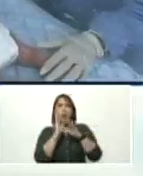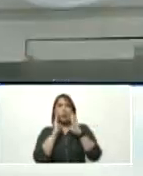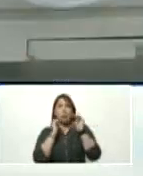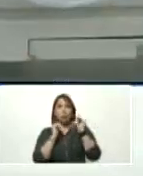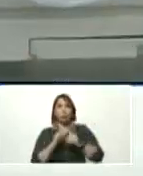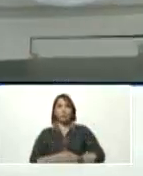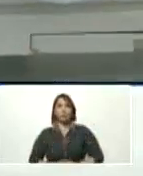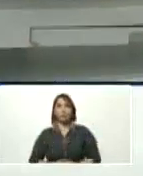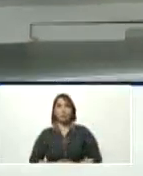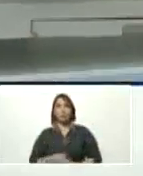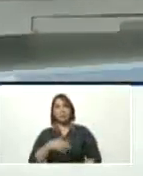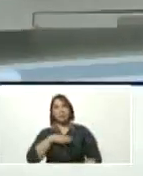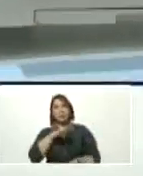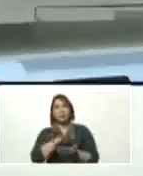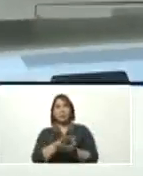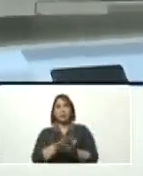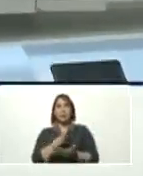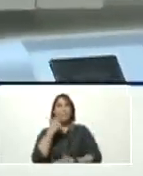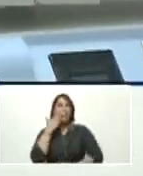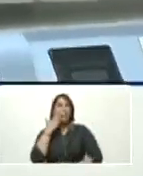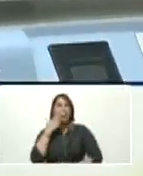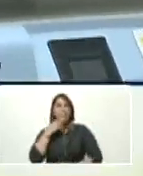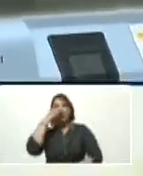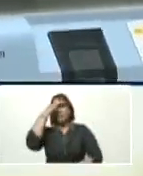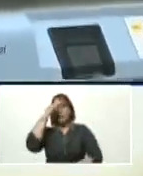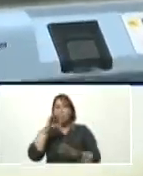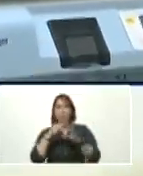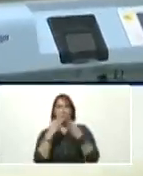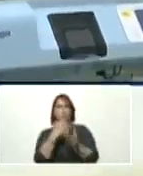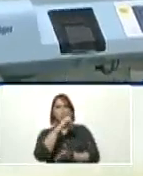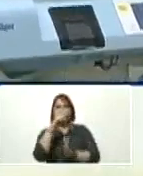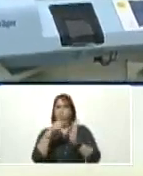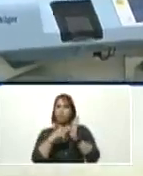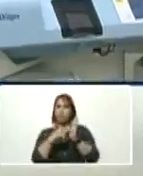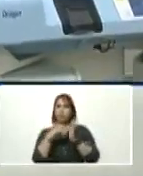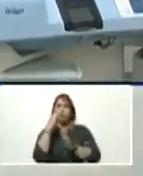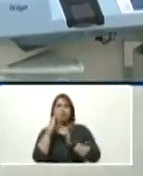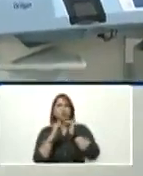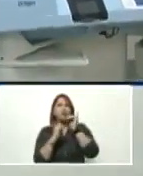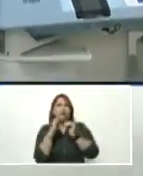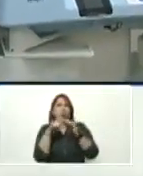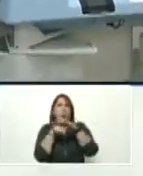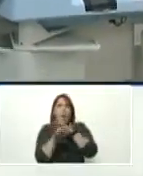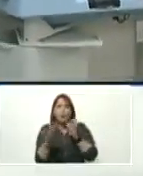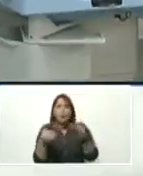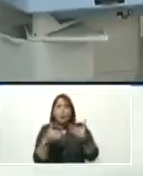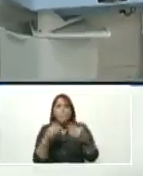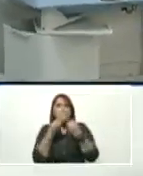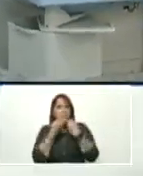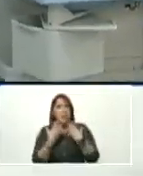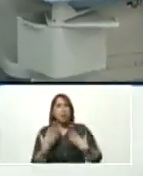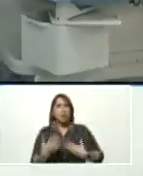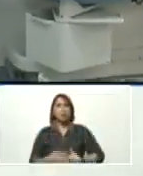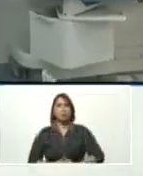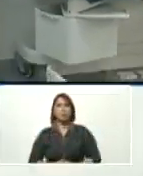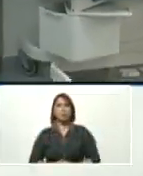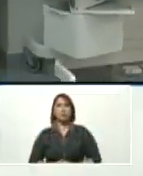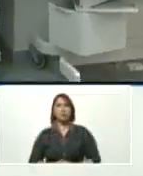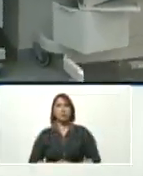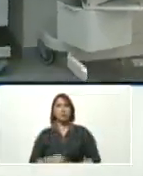Qué tranquilidad para la madre, para el padre, para la familia. No, el niño está en su incubadora y está bien. Ya salió